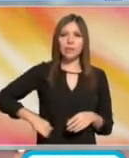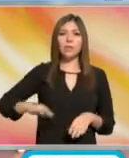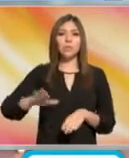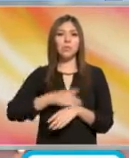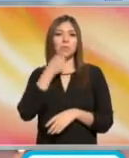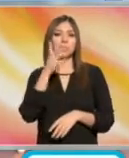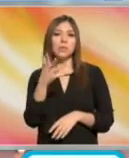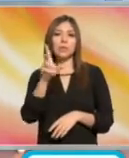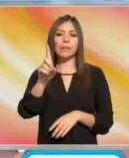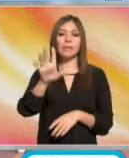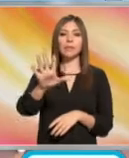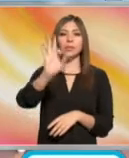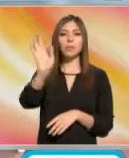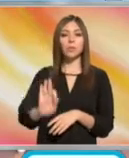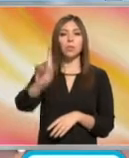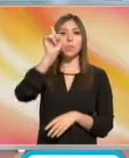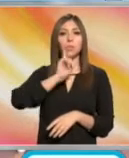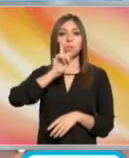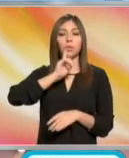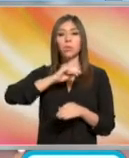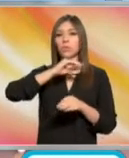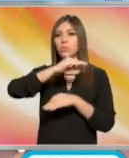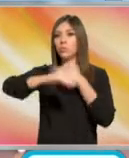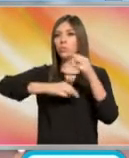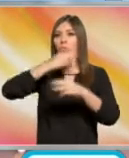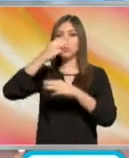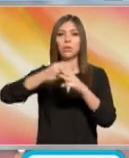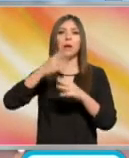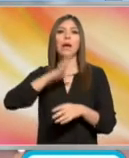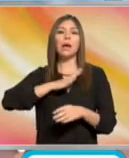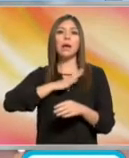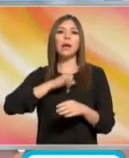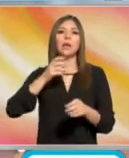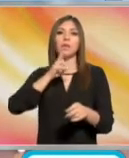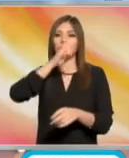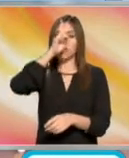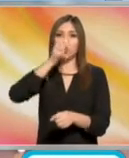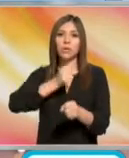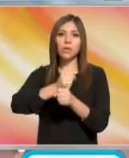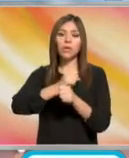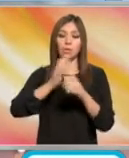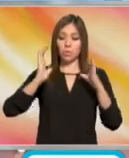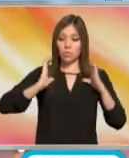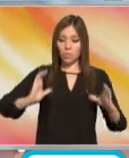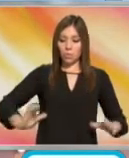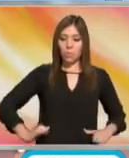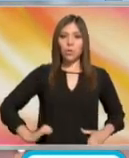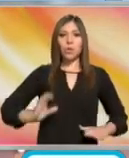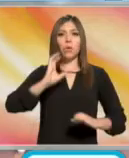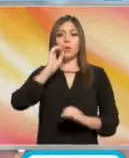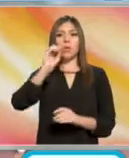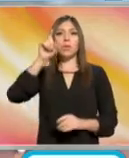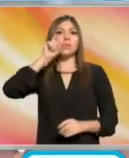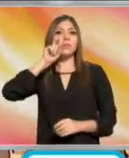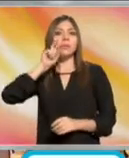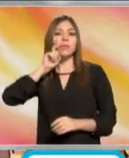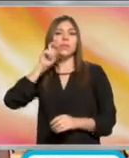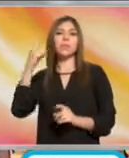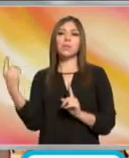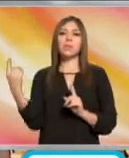que el 35% de las mujeres de todo el mundo ha sufrido violencia física y o sexual por parte de un compañero sentimental.